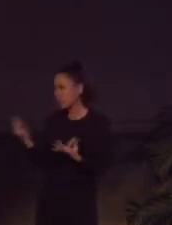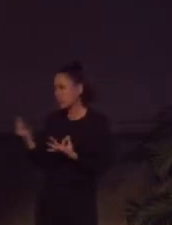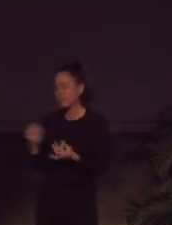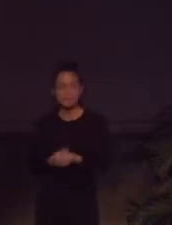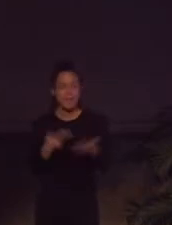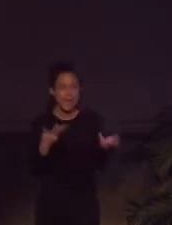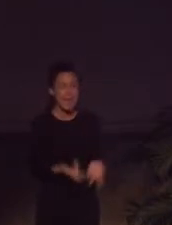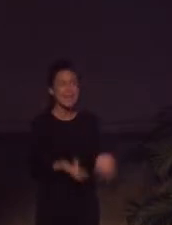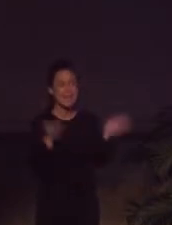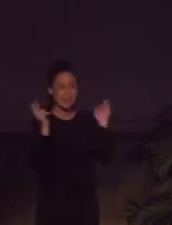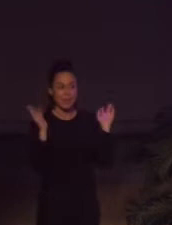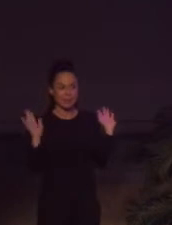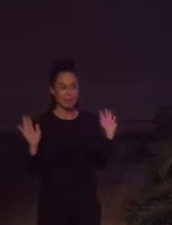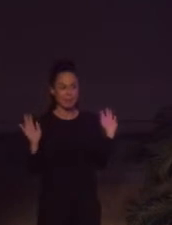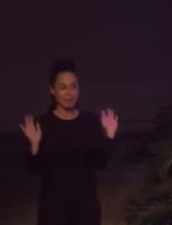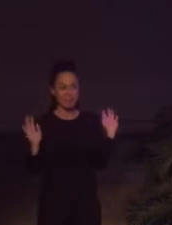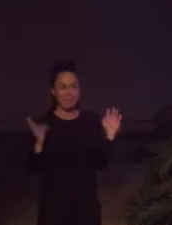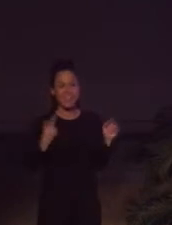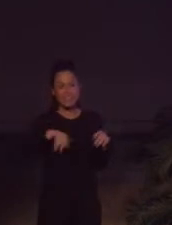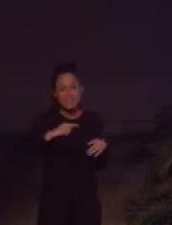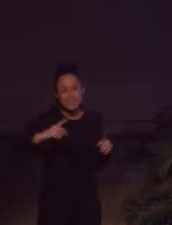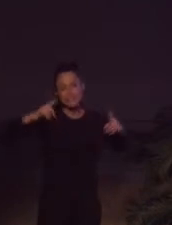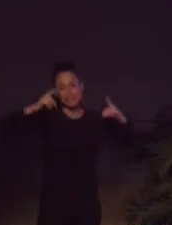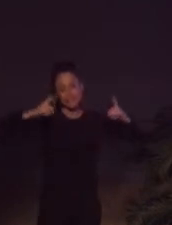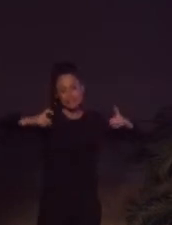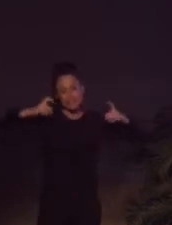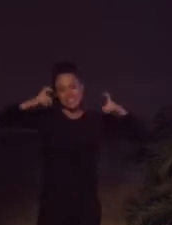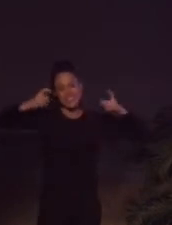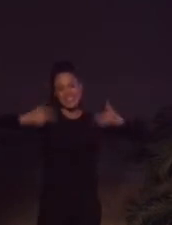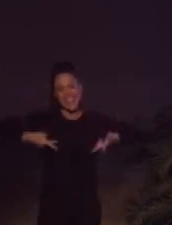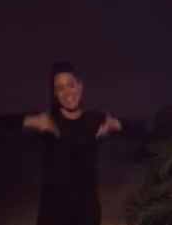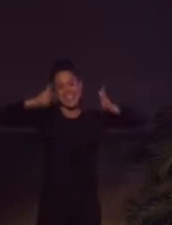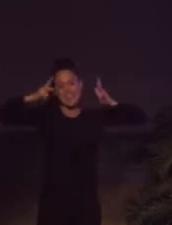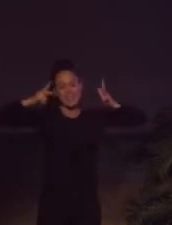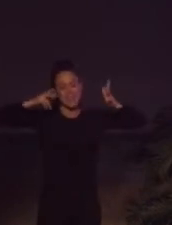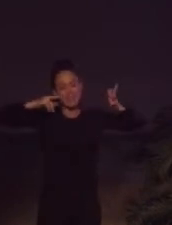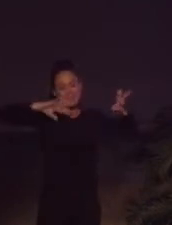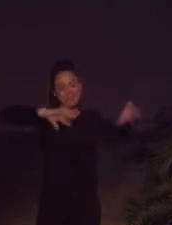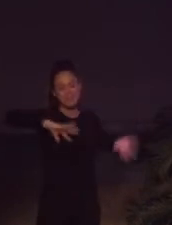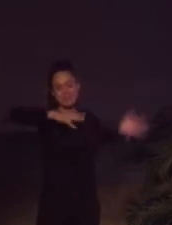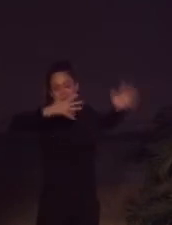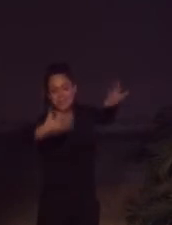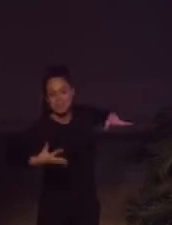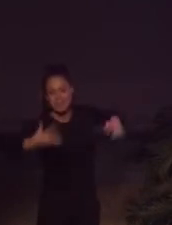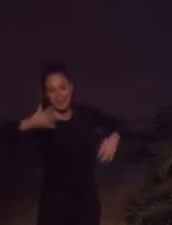libre. Y esa libertad es la que hemos querido transmitir con cada parole de queer.